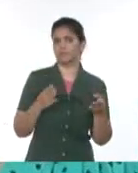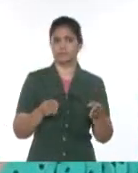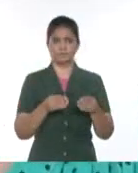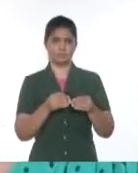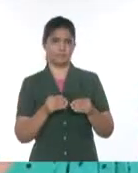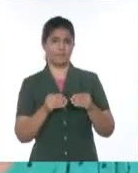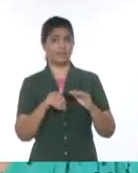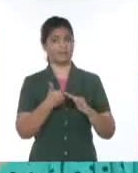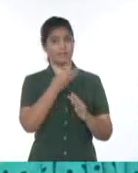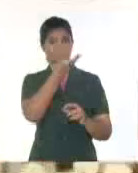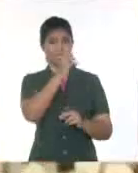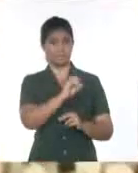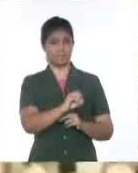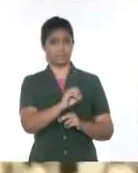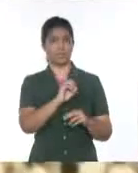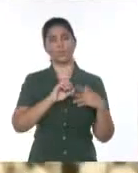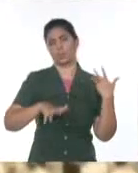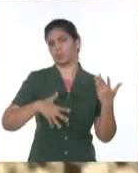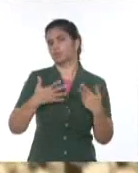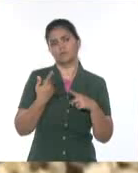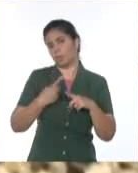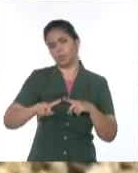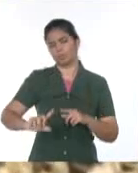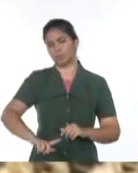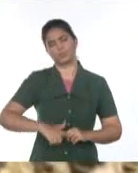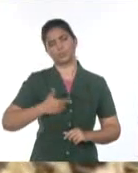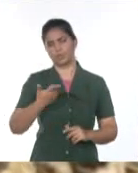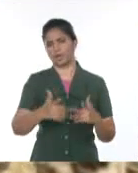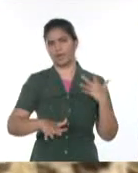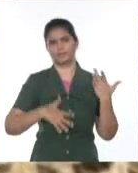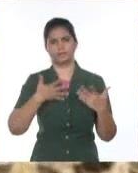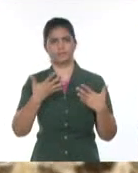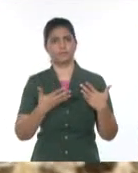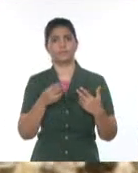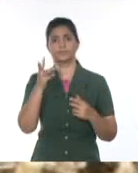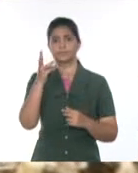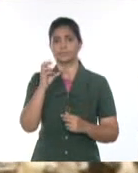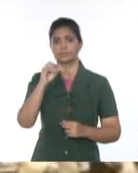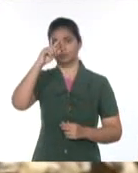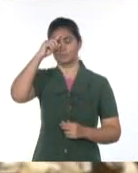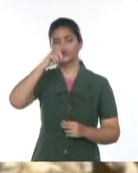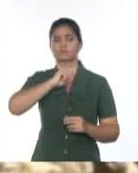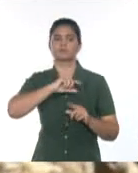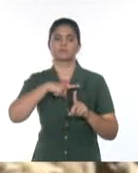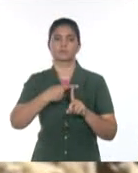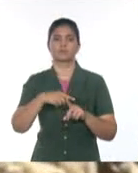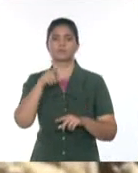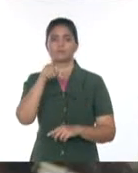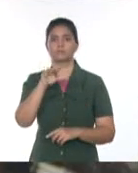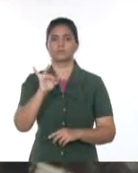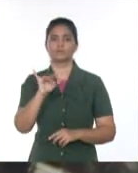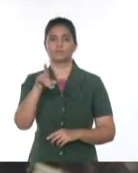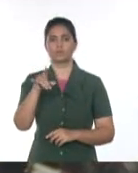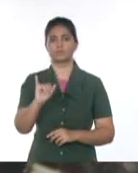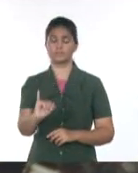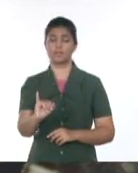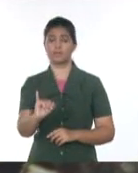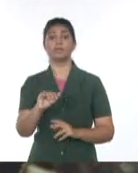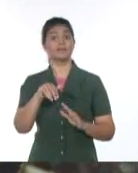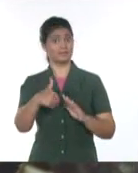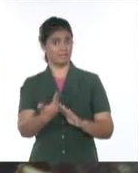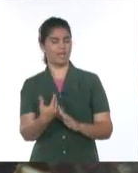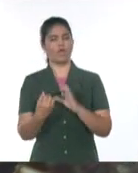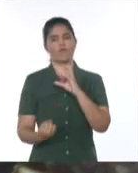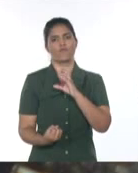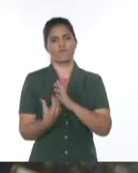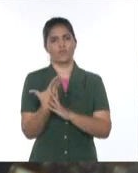con una gala de clausura. El 30 de septiembre de 1796, día de San Jerónimo, se fundó la